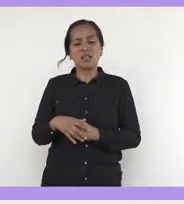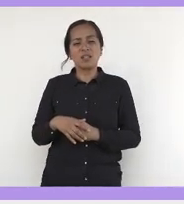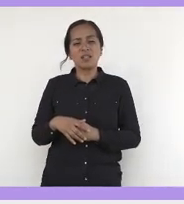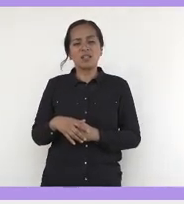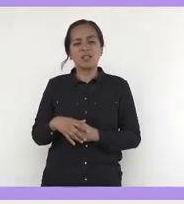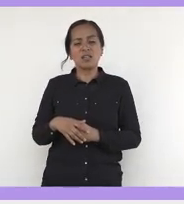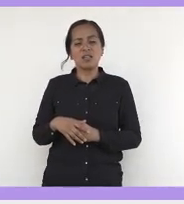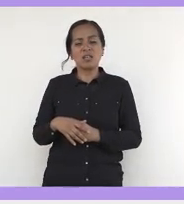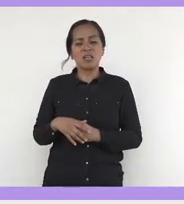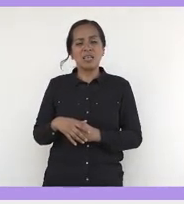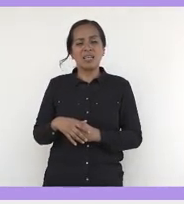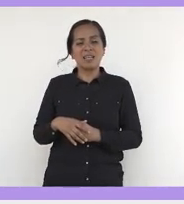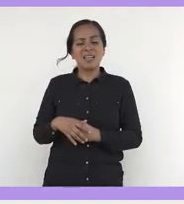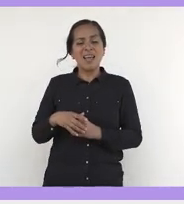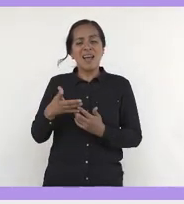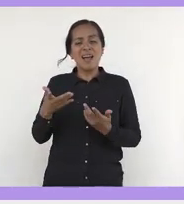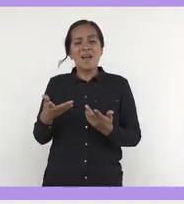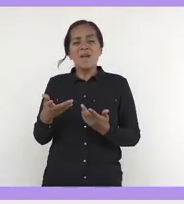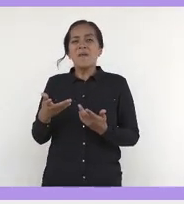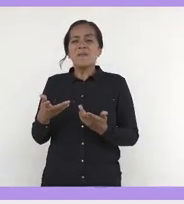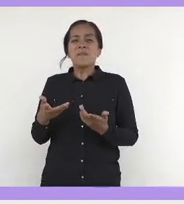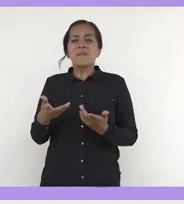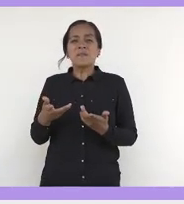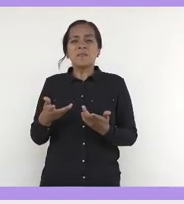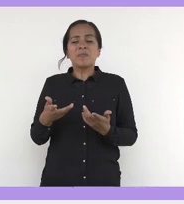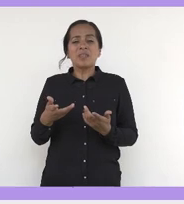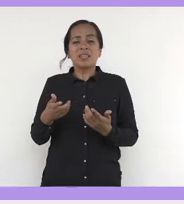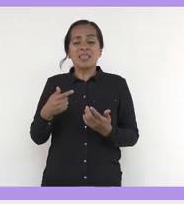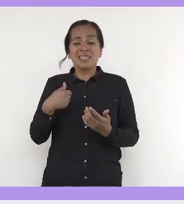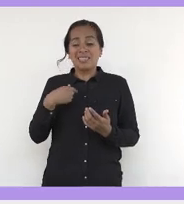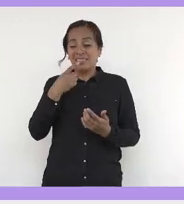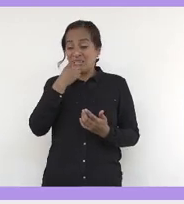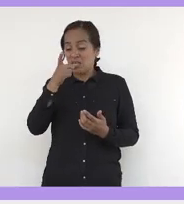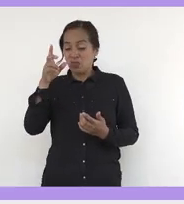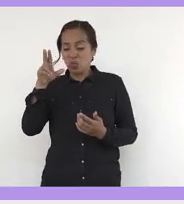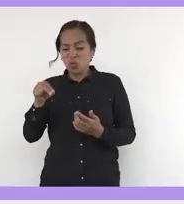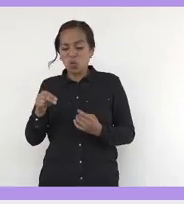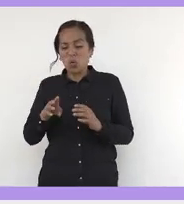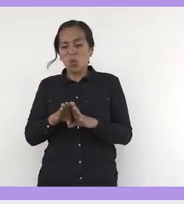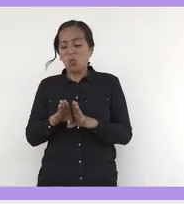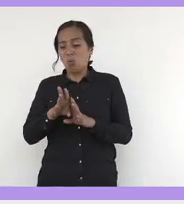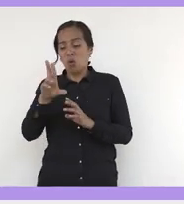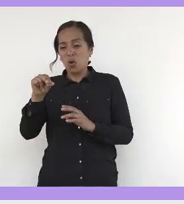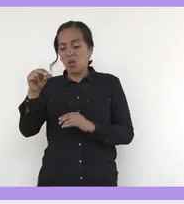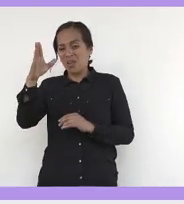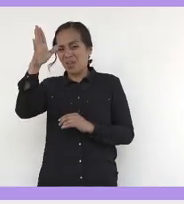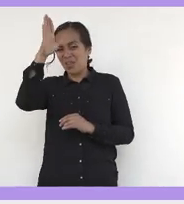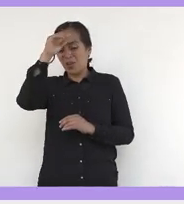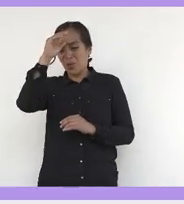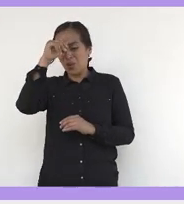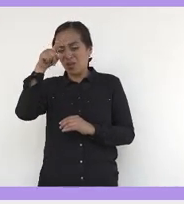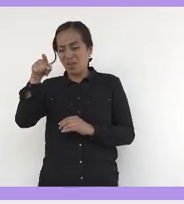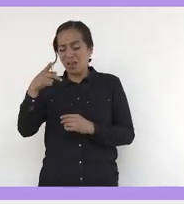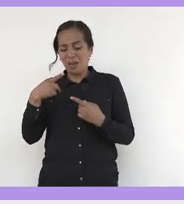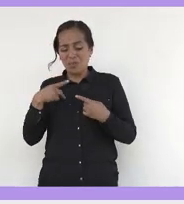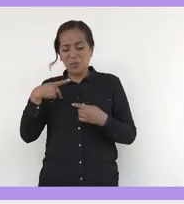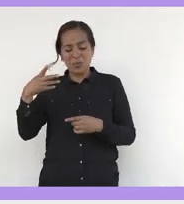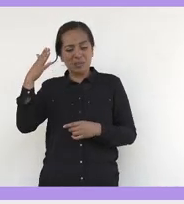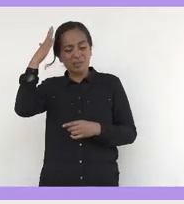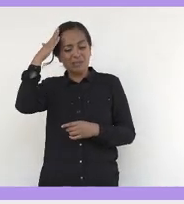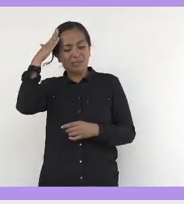el de repente te si le das la contra a la persona que dirige